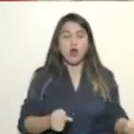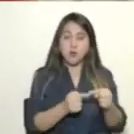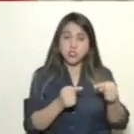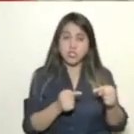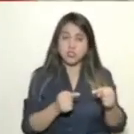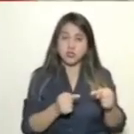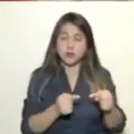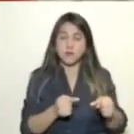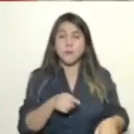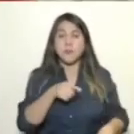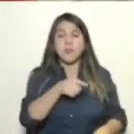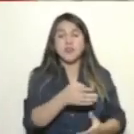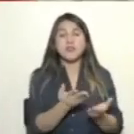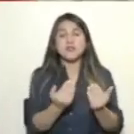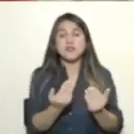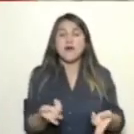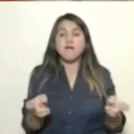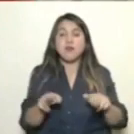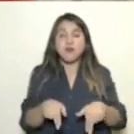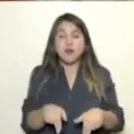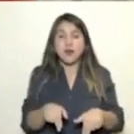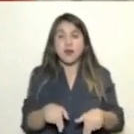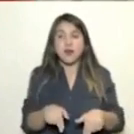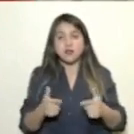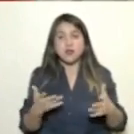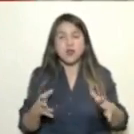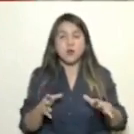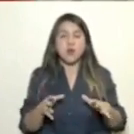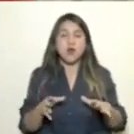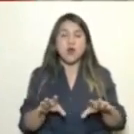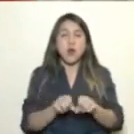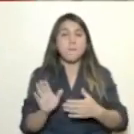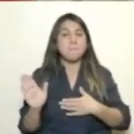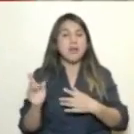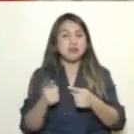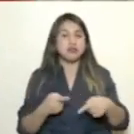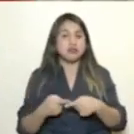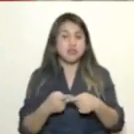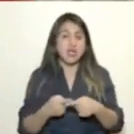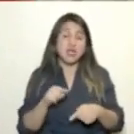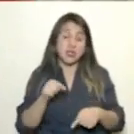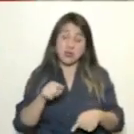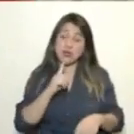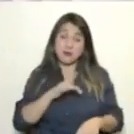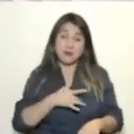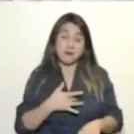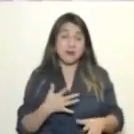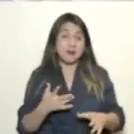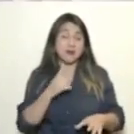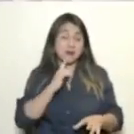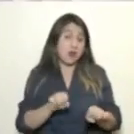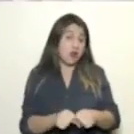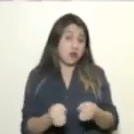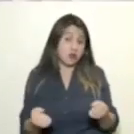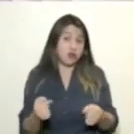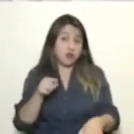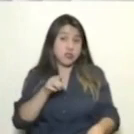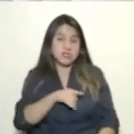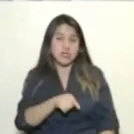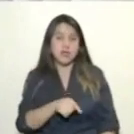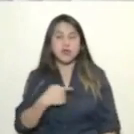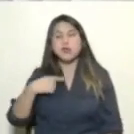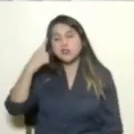para eso requiere restablecer una suerte de pacto social que pareciera bien fisurado hoy día en Chile. Bueno, que yo creo que